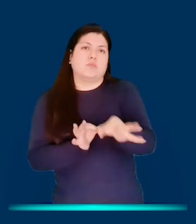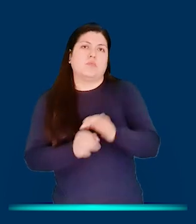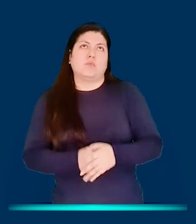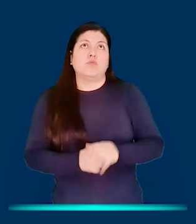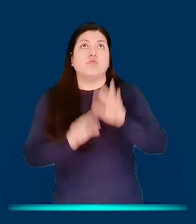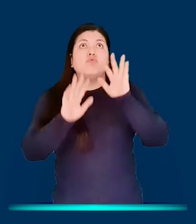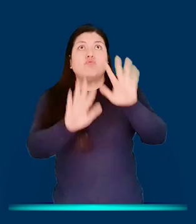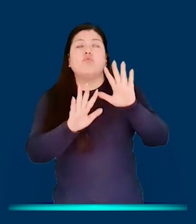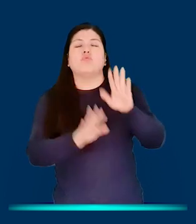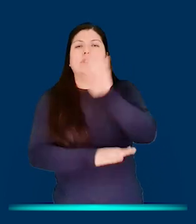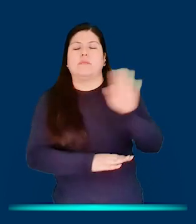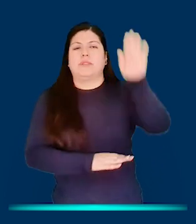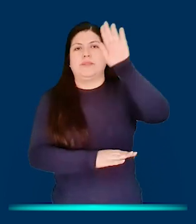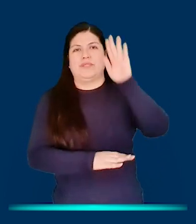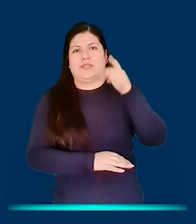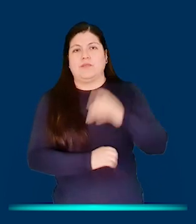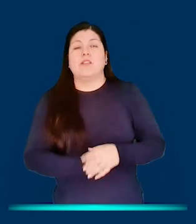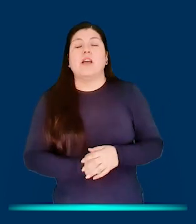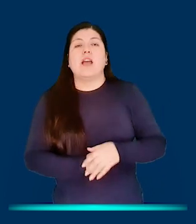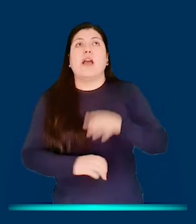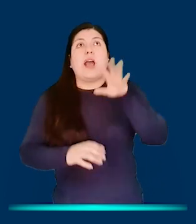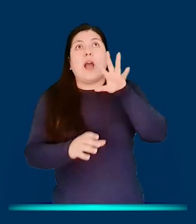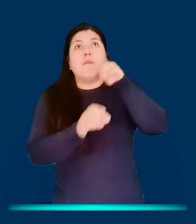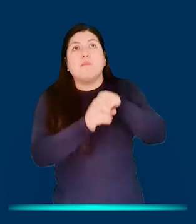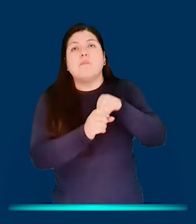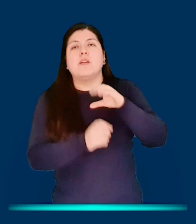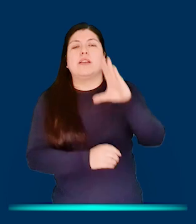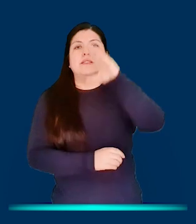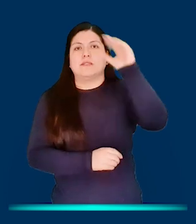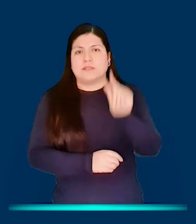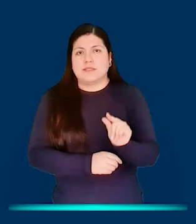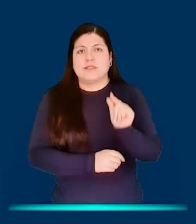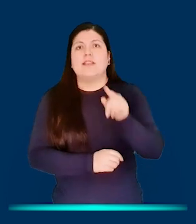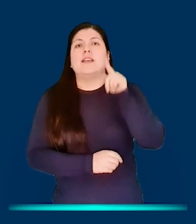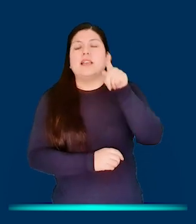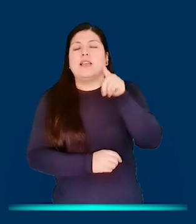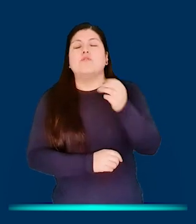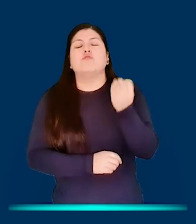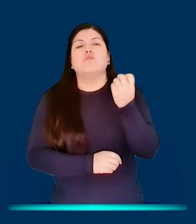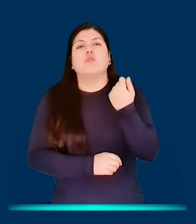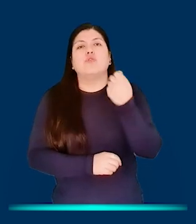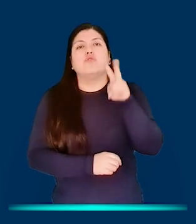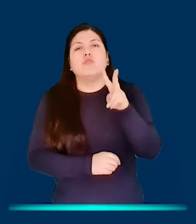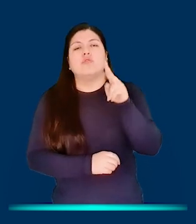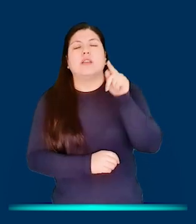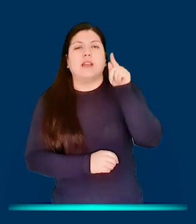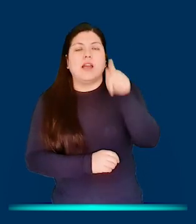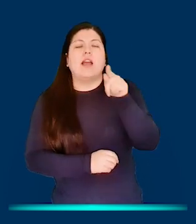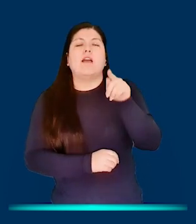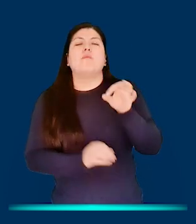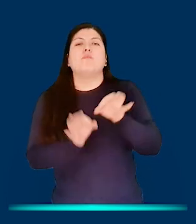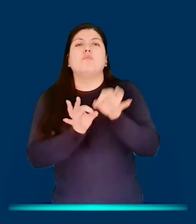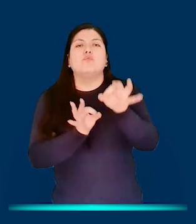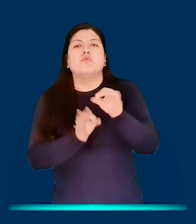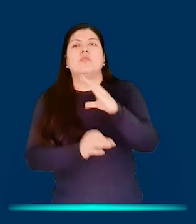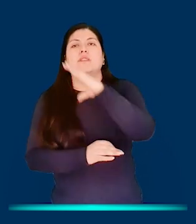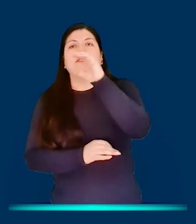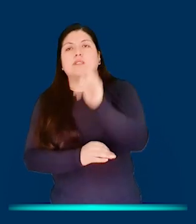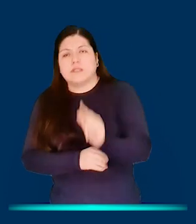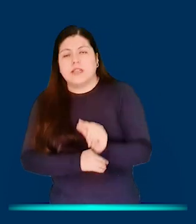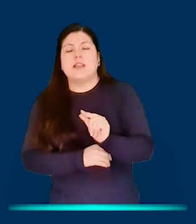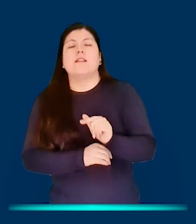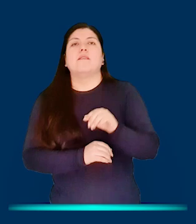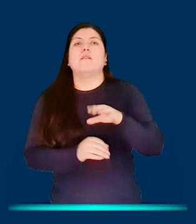municipios de esas 19 departamentos, incluido el departamento del Cesar, que conforma la circunscripción número 12, que